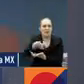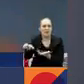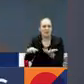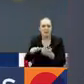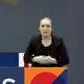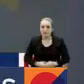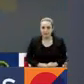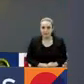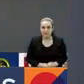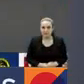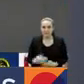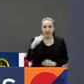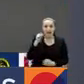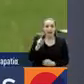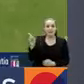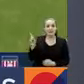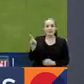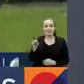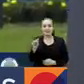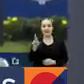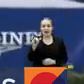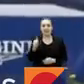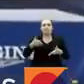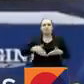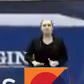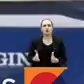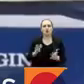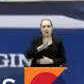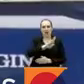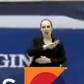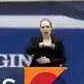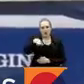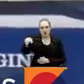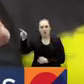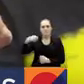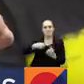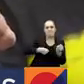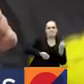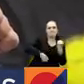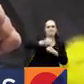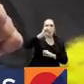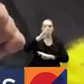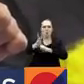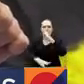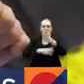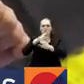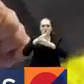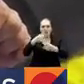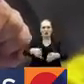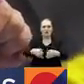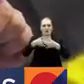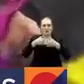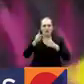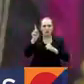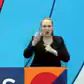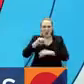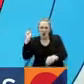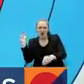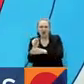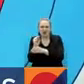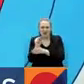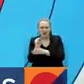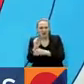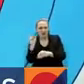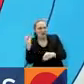La antioqueña Sara López gana su 6º título mundial, pero recibe críticas en redes sociales. ¿Por qué los reclamos? ¿Cuál